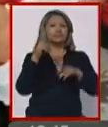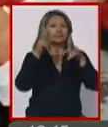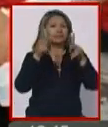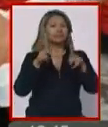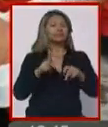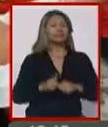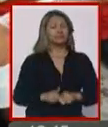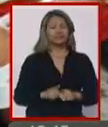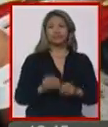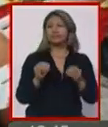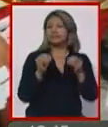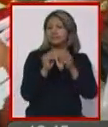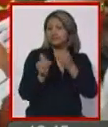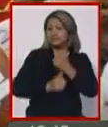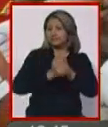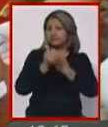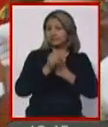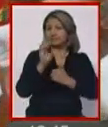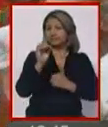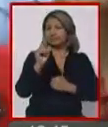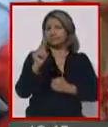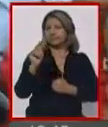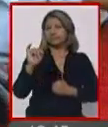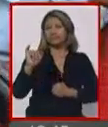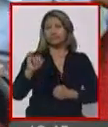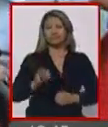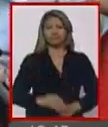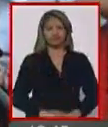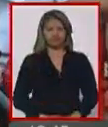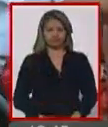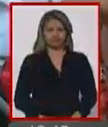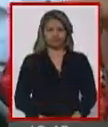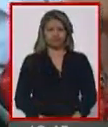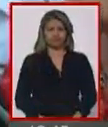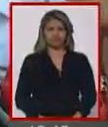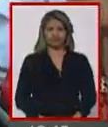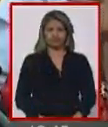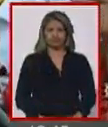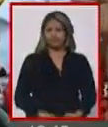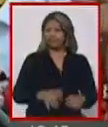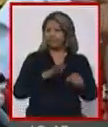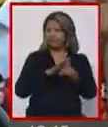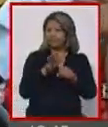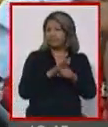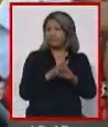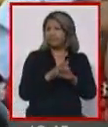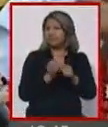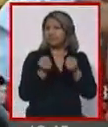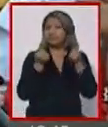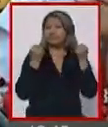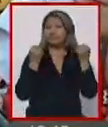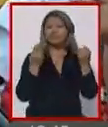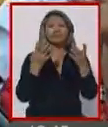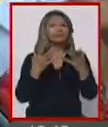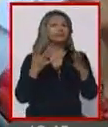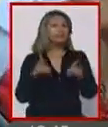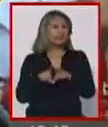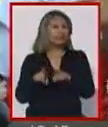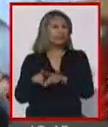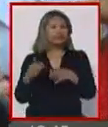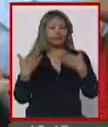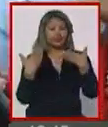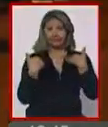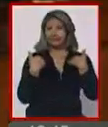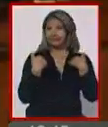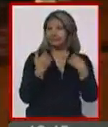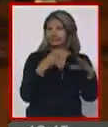los reclusos más peligrosos, conocido como Oti. Bastante, bastante grande lo del operativo y lógicamente vamos